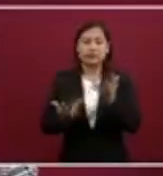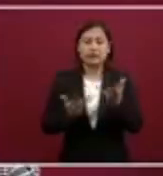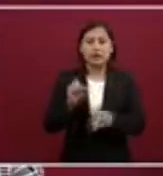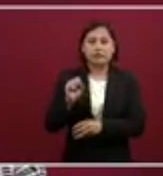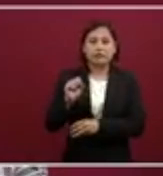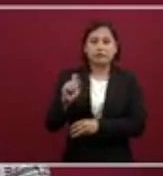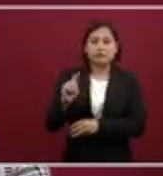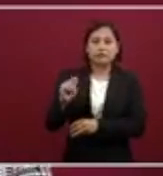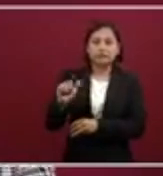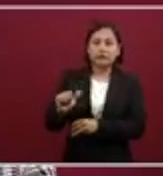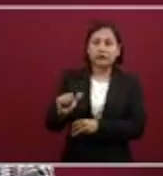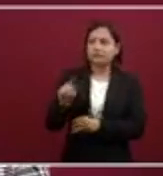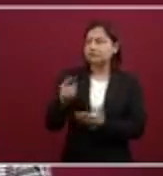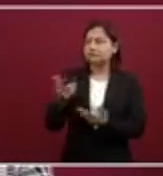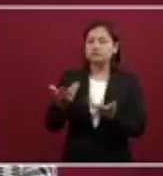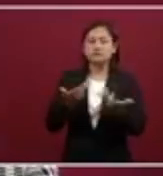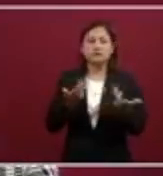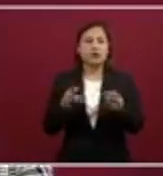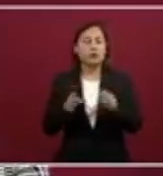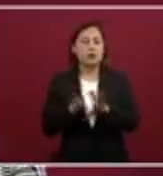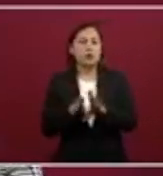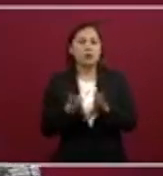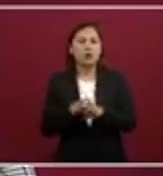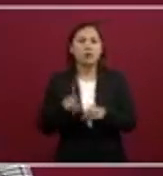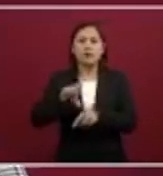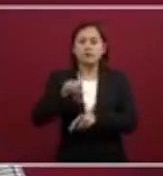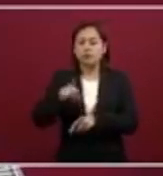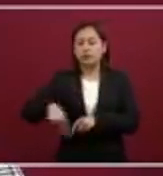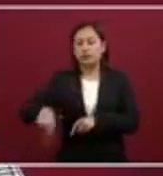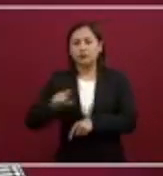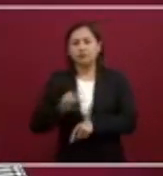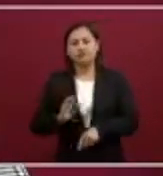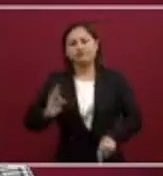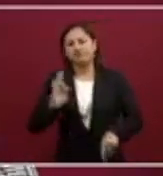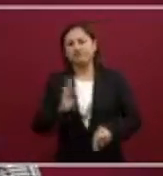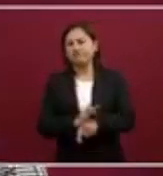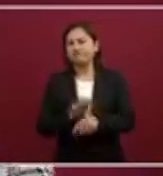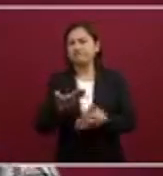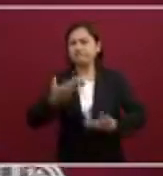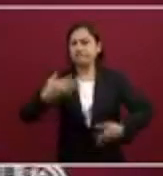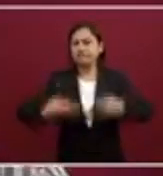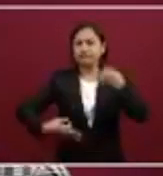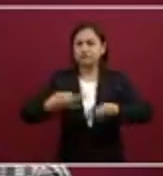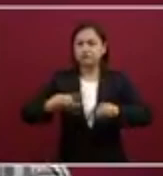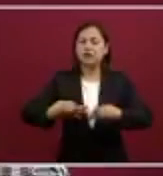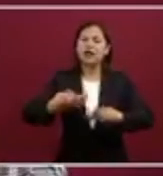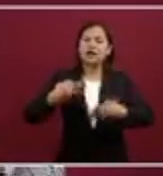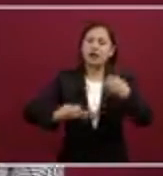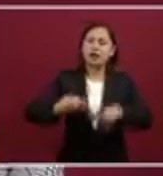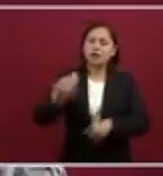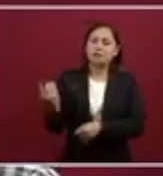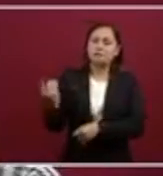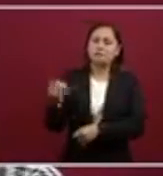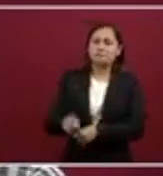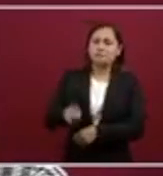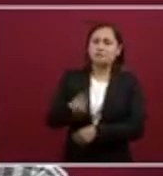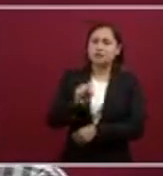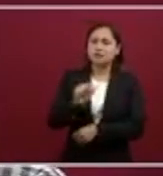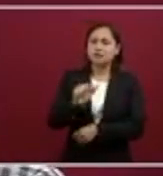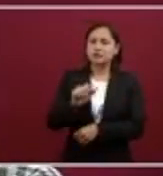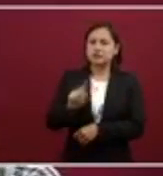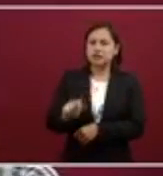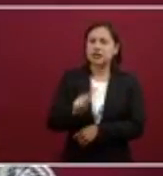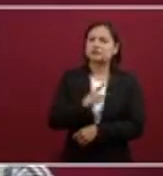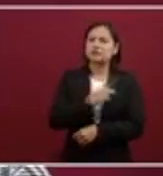hasta el amparo. ¿Qué pasó entonces en ese amparo? Bueno, se dictó una sentencia donde se ordenó al SAT revelar los datos,